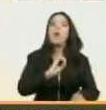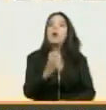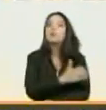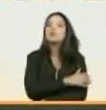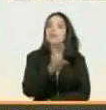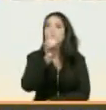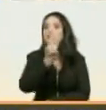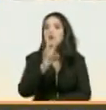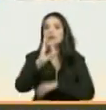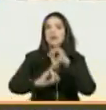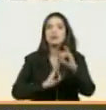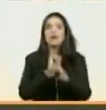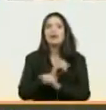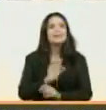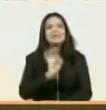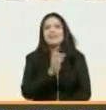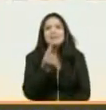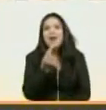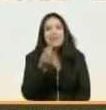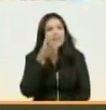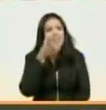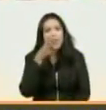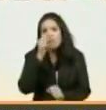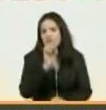reaccionaria internacional. Ya nadie lo cree. Ya todo.